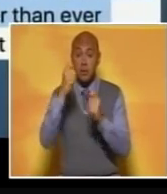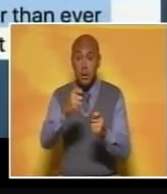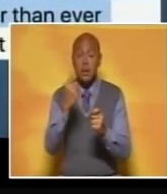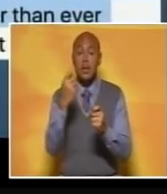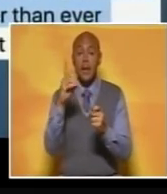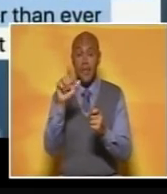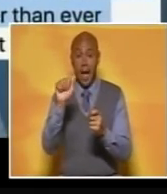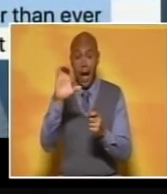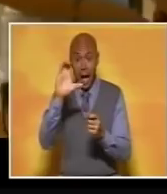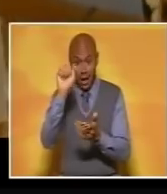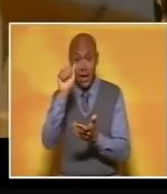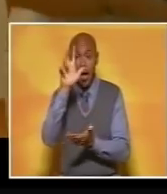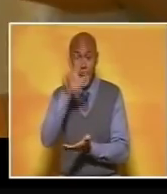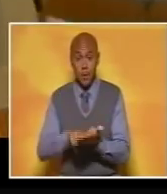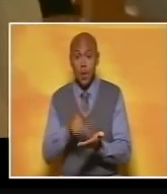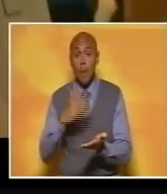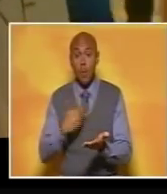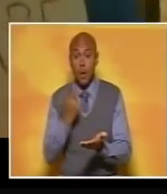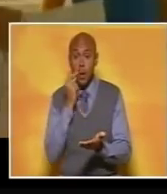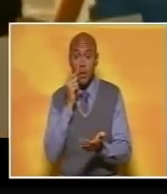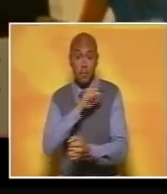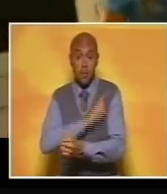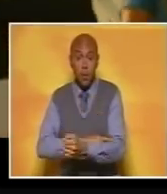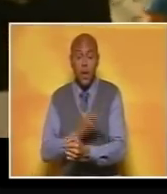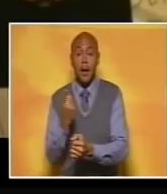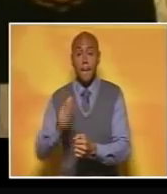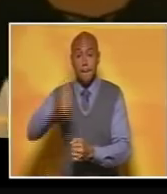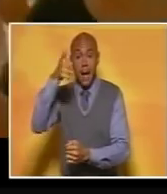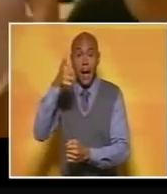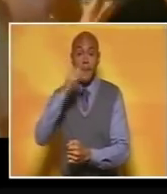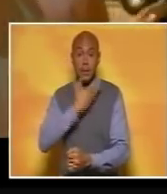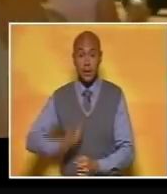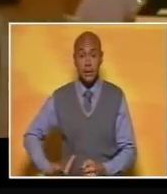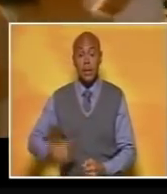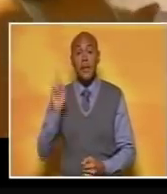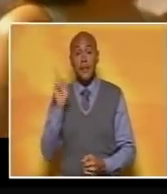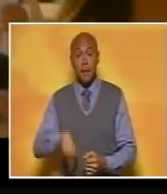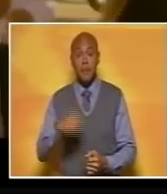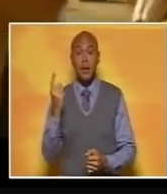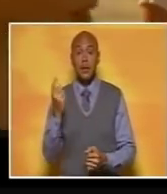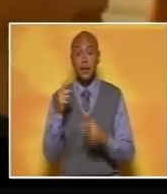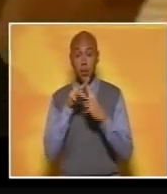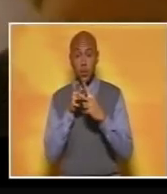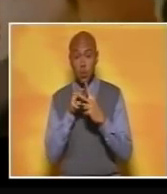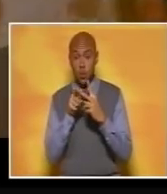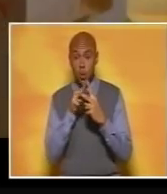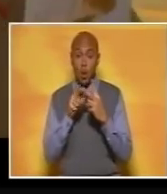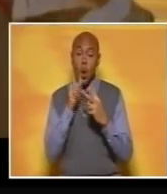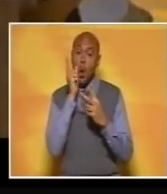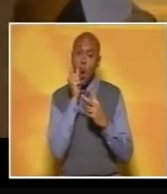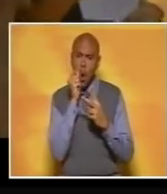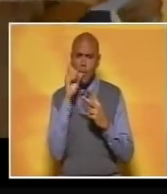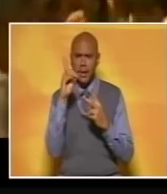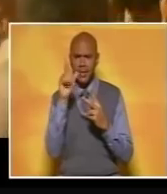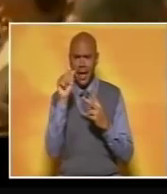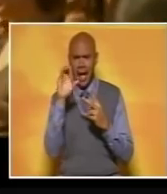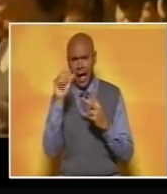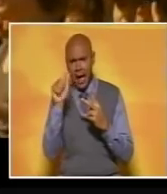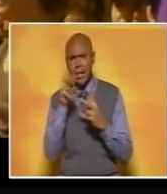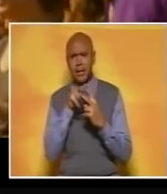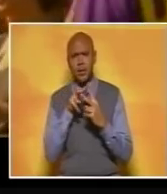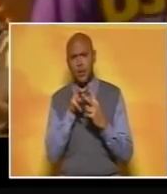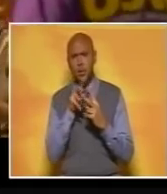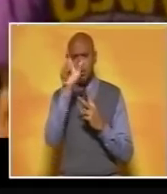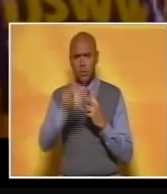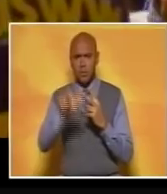más grandes de lo que se pensaba. En la llamada de prensa también participaron 2 beneficiarios de DACA, Yehimi Cambrón y Ernesto de